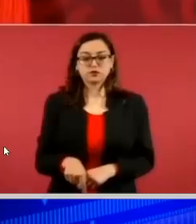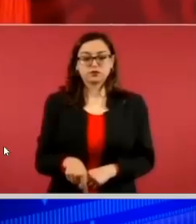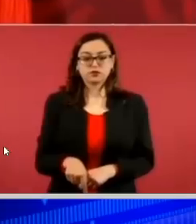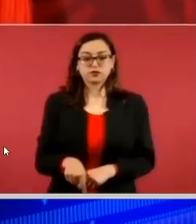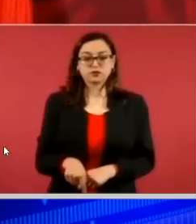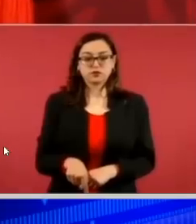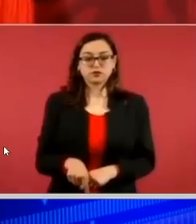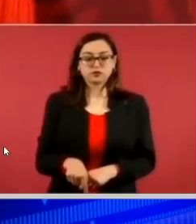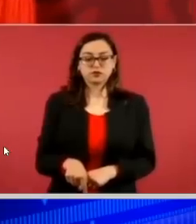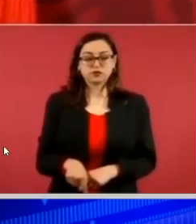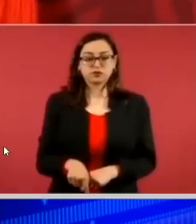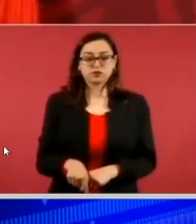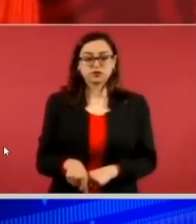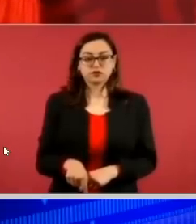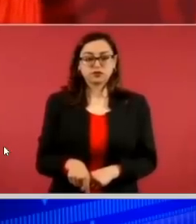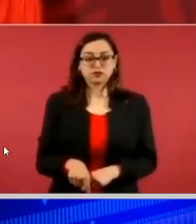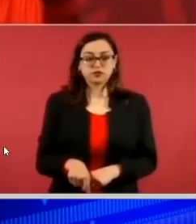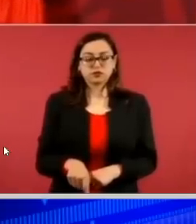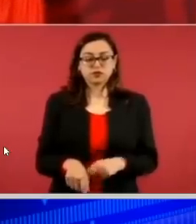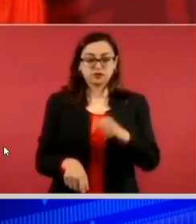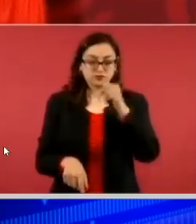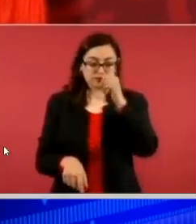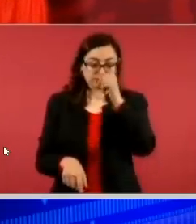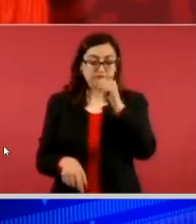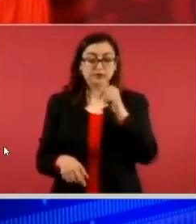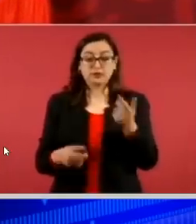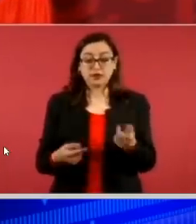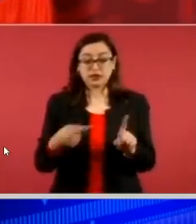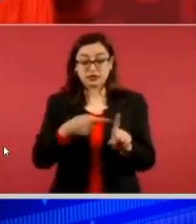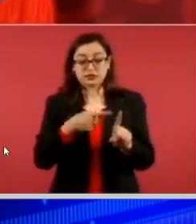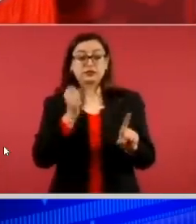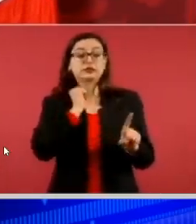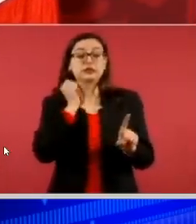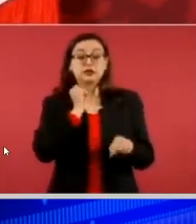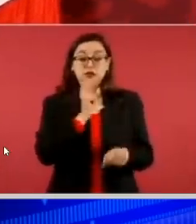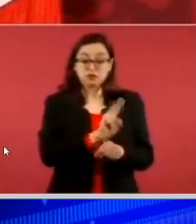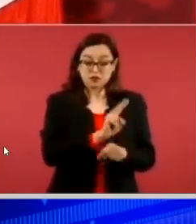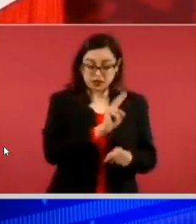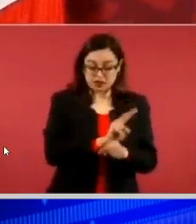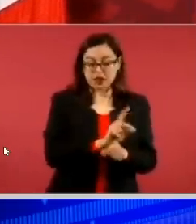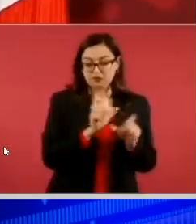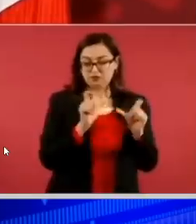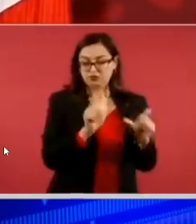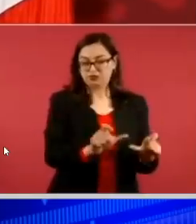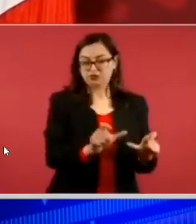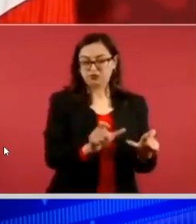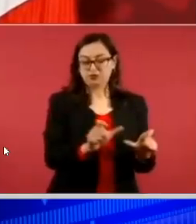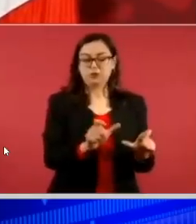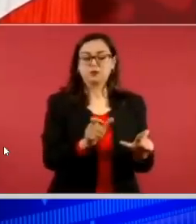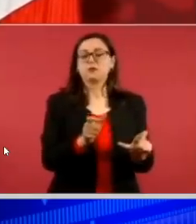como vigilantes permanentes del senador narro sino